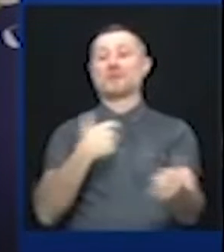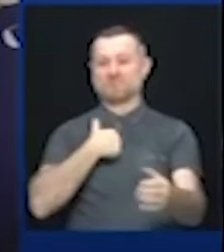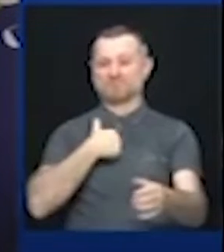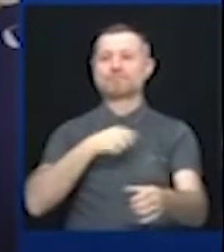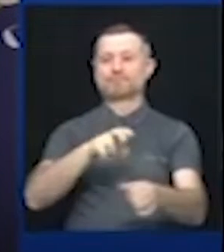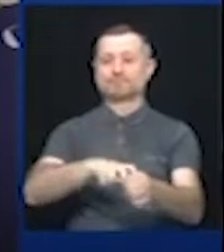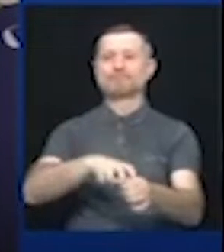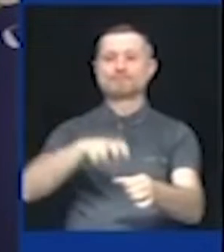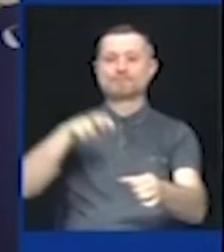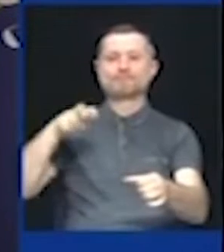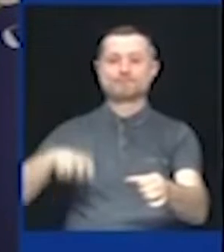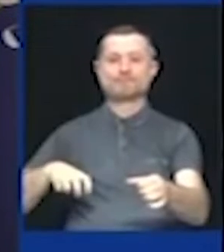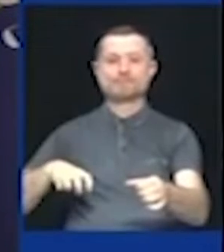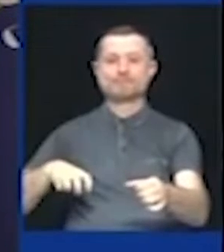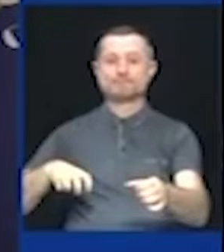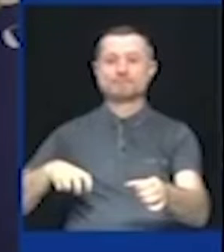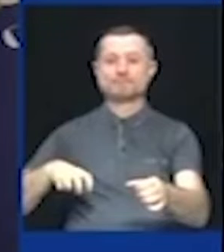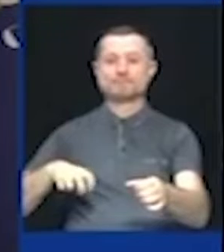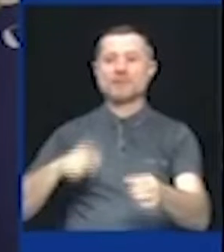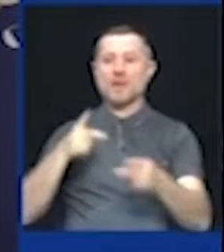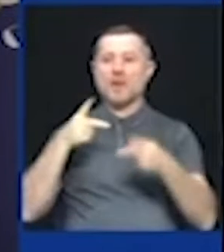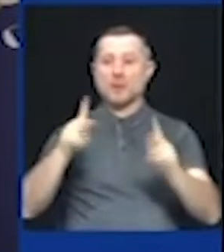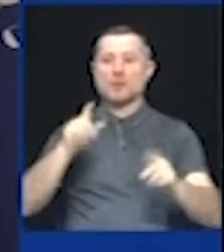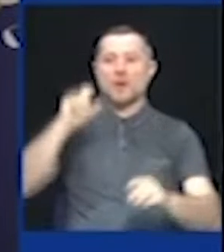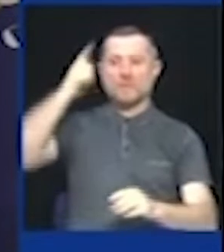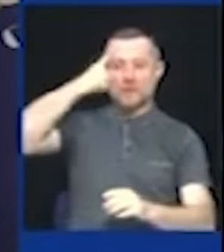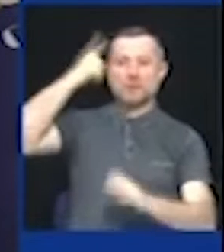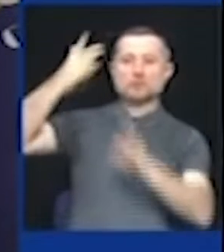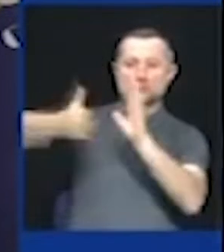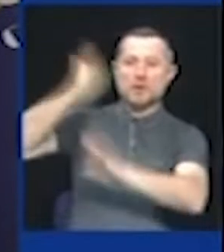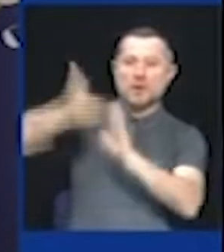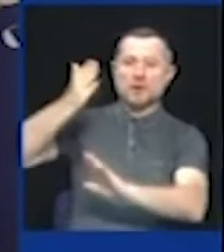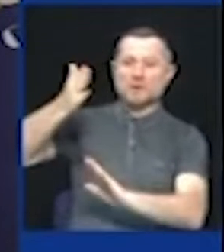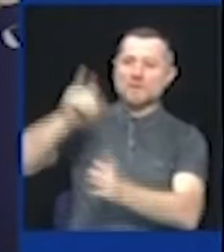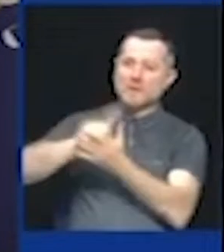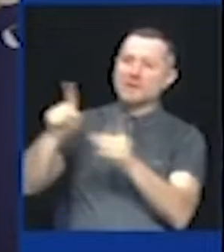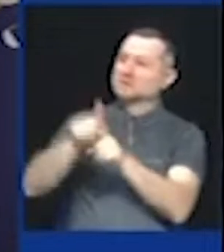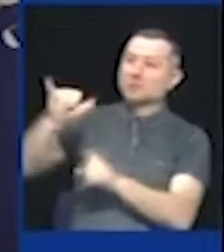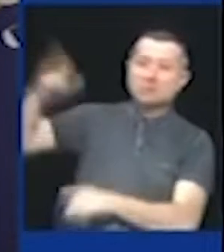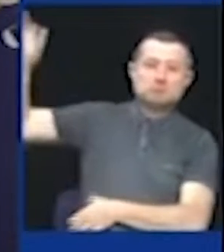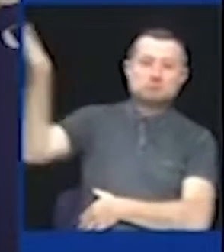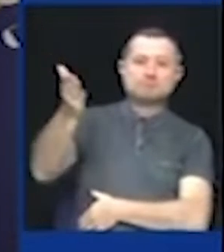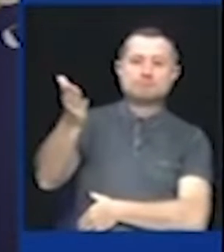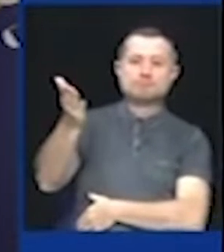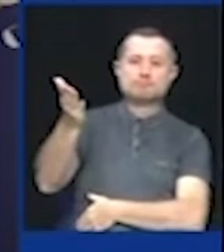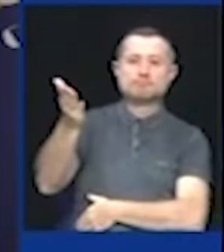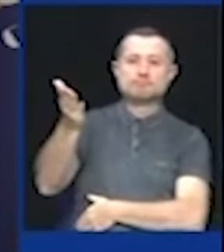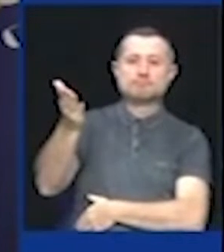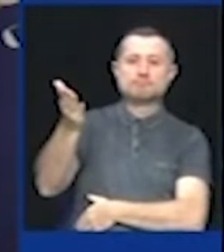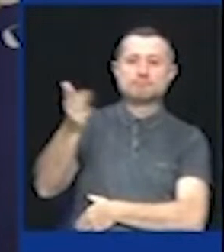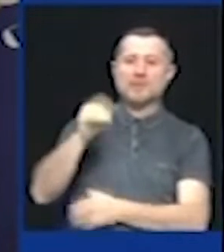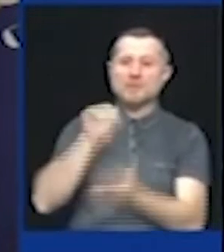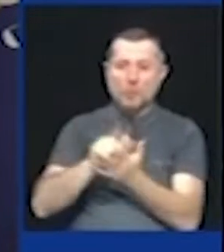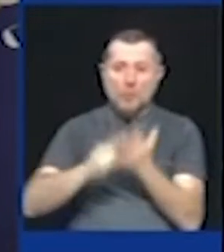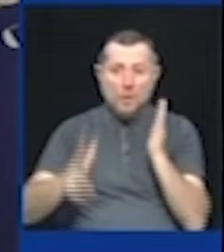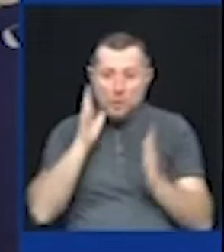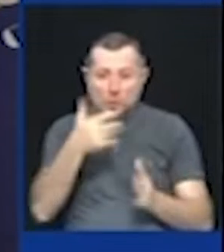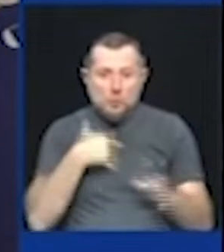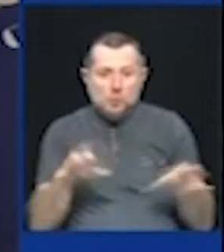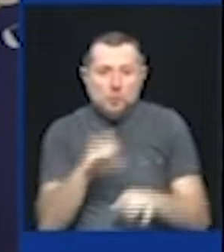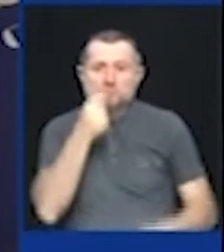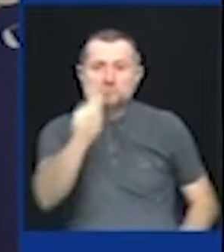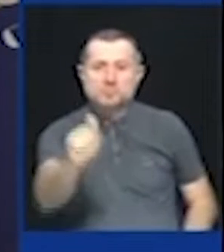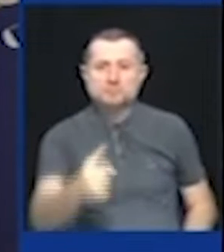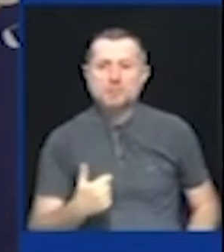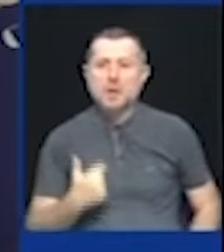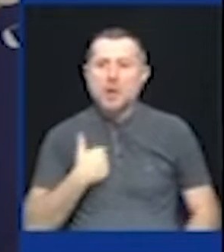aclamaran en todo el país por sus detallados informes diarios y su liderazgo durante los días más oscuros del COVID-19. En